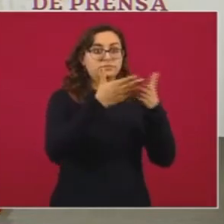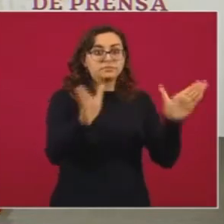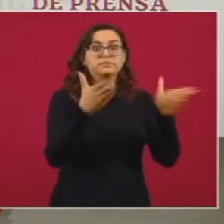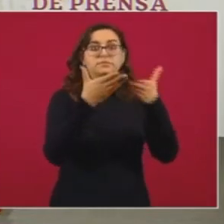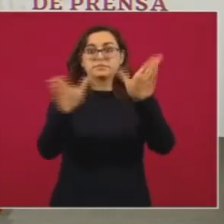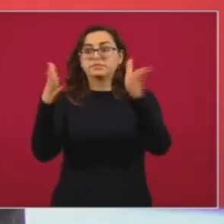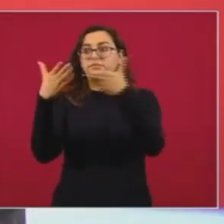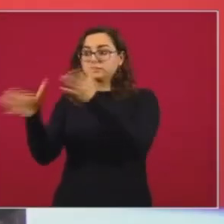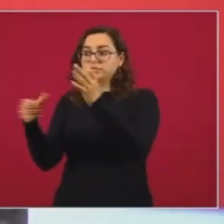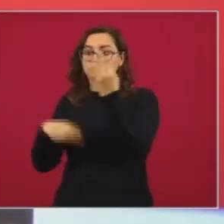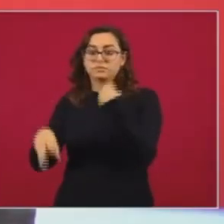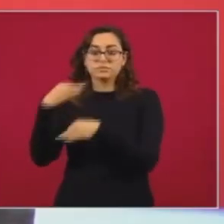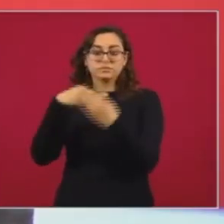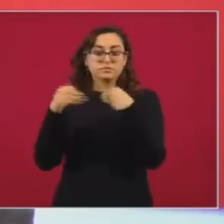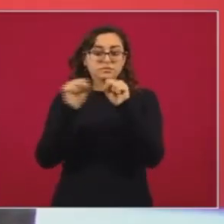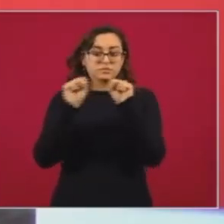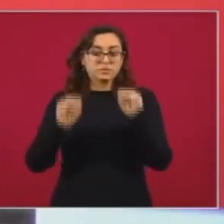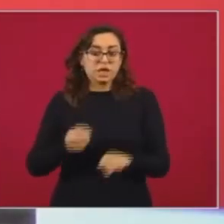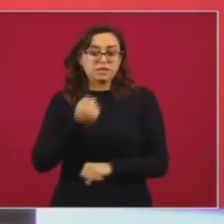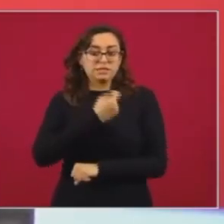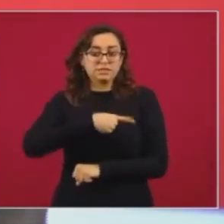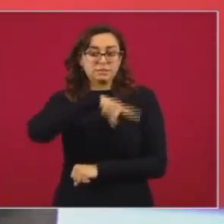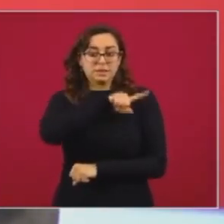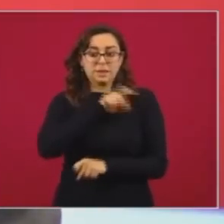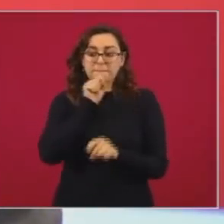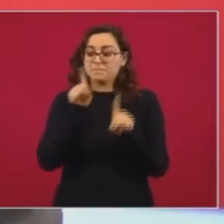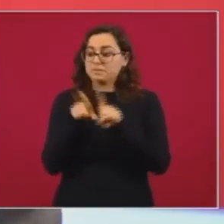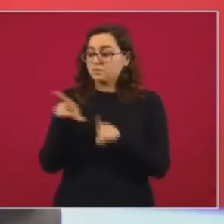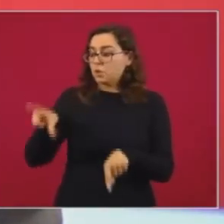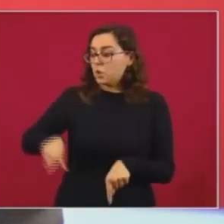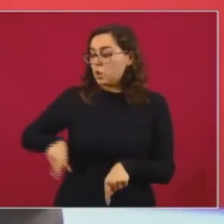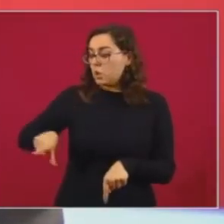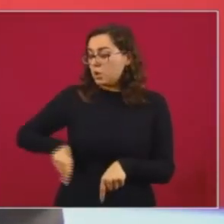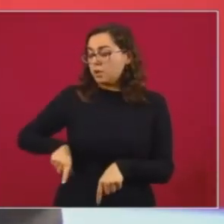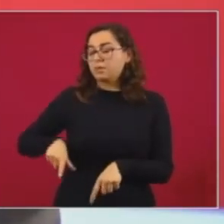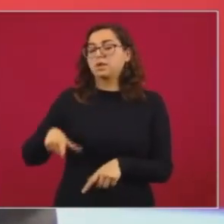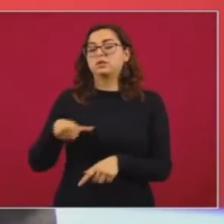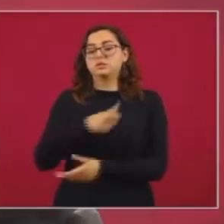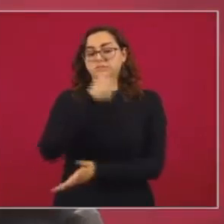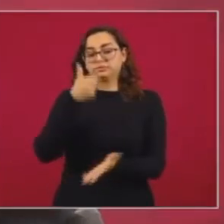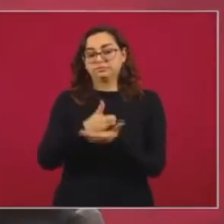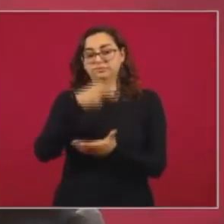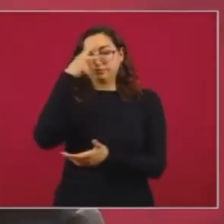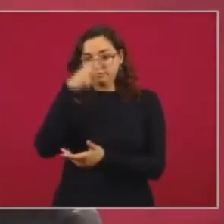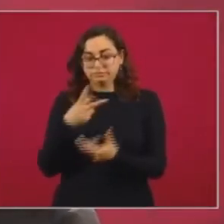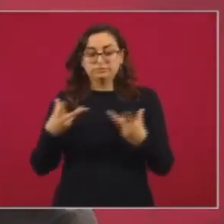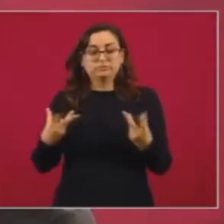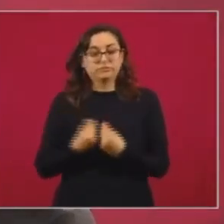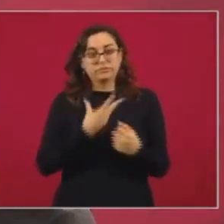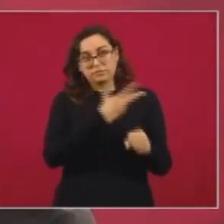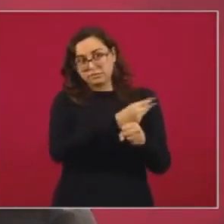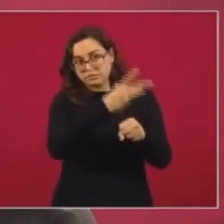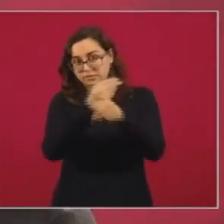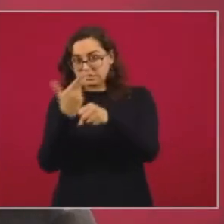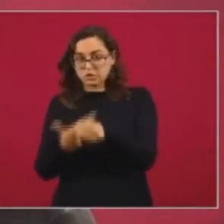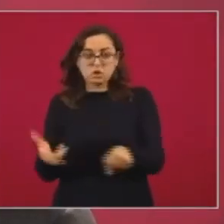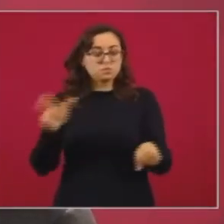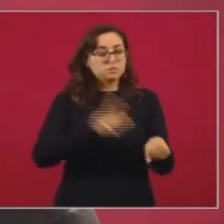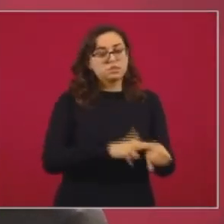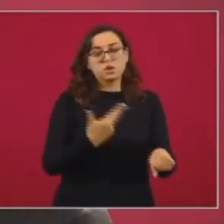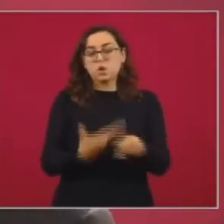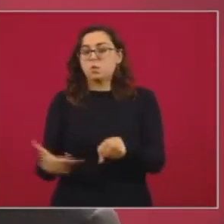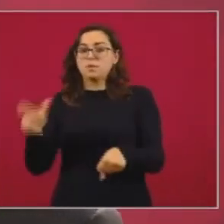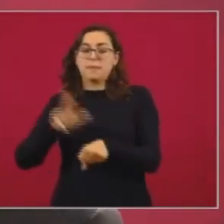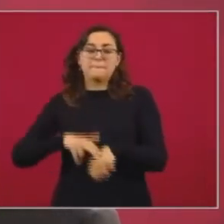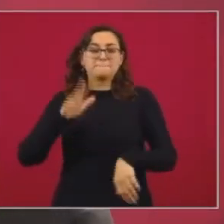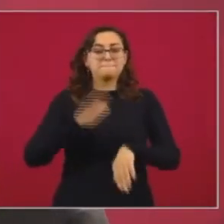salud y con el gobierno de la Ciudad de México, los servicios estatales de salud, estamos logrando expandir la capacidad hospitalaria.